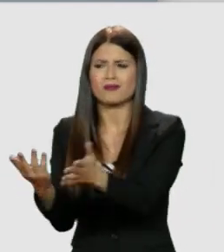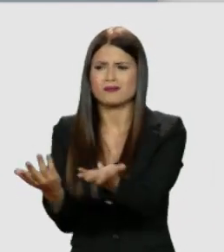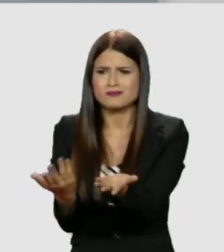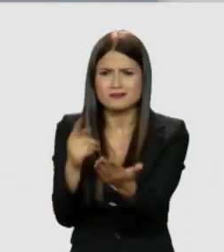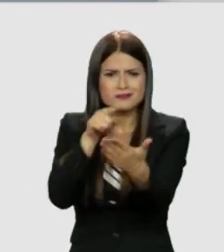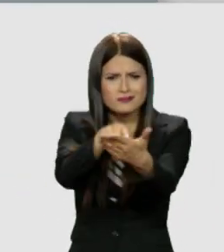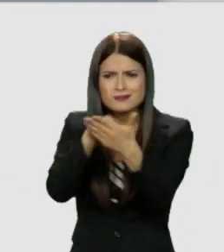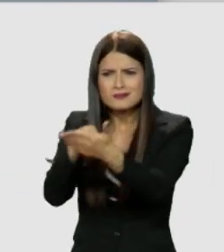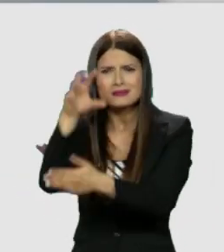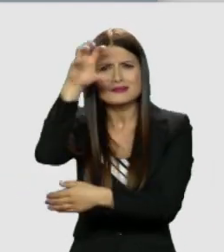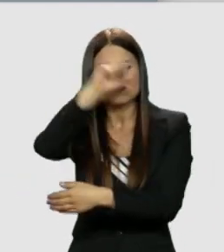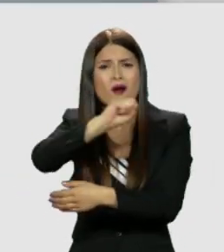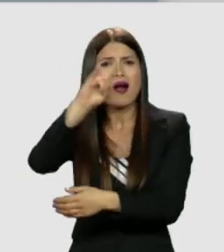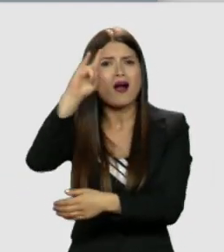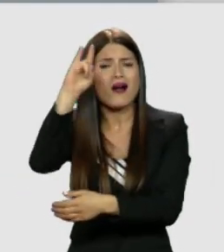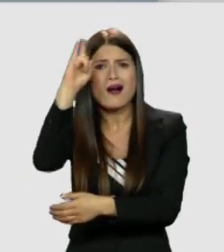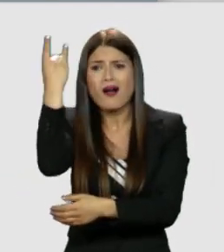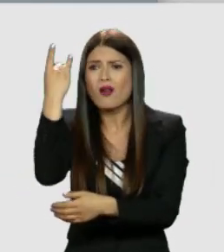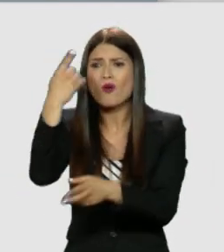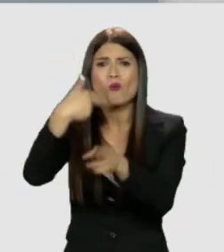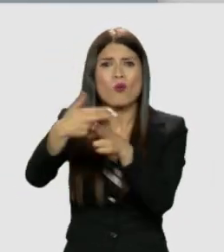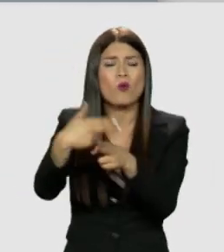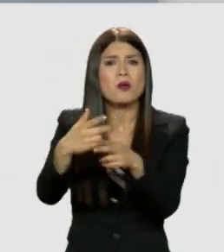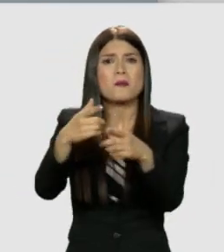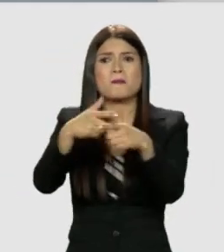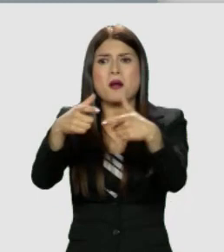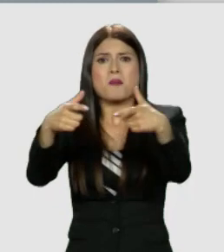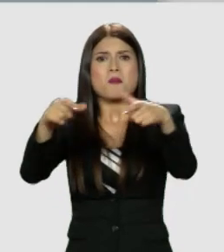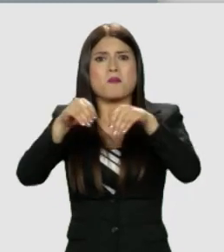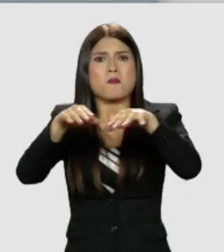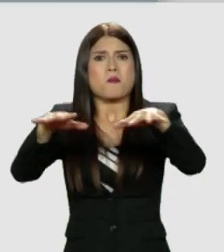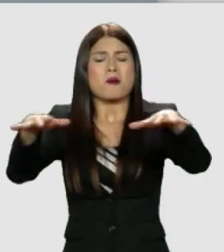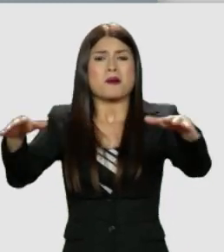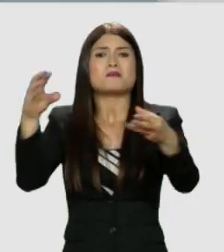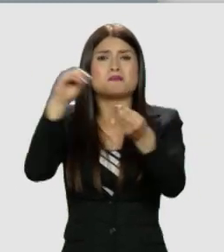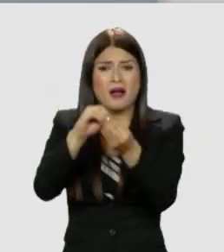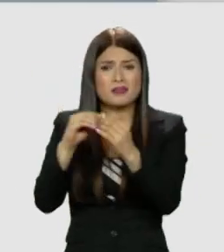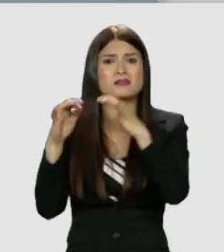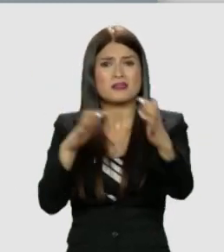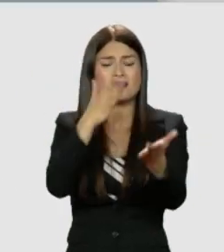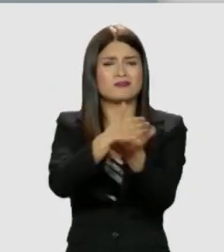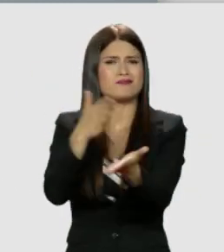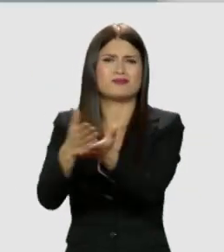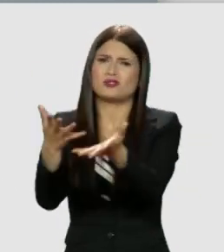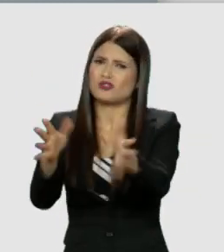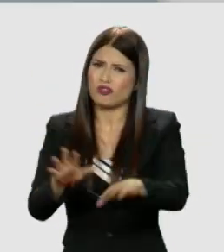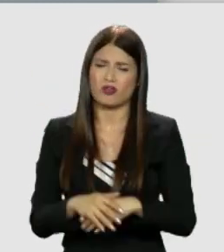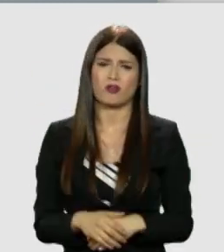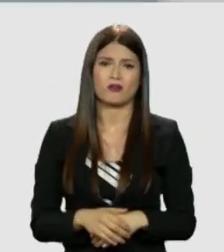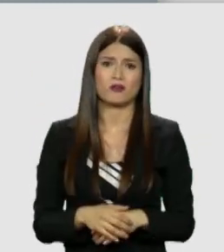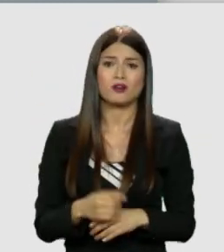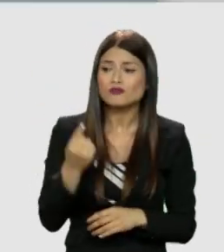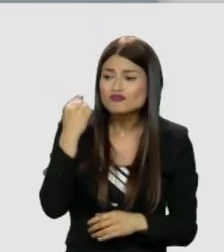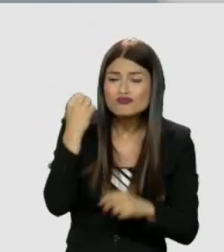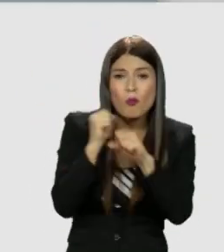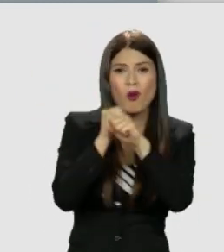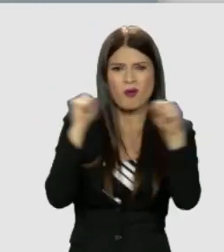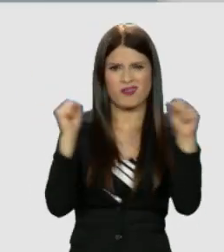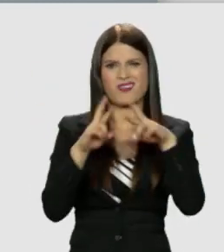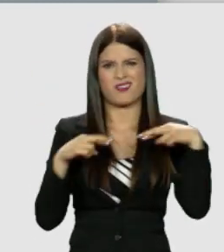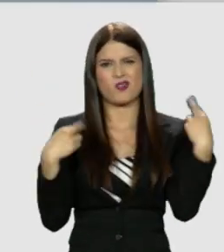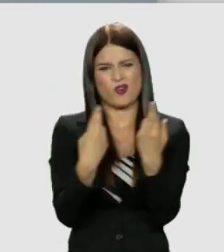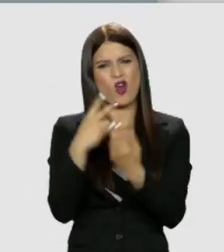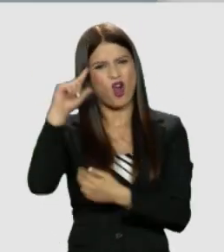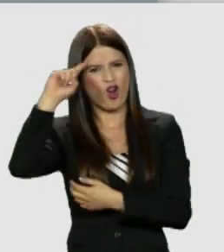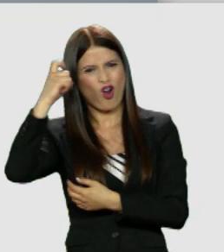incidentes esto lo Confirmamos esta misma mañana en una reunión entre el gobierno el fiscal general